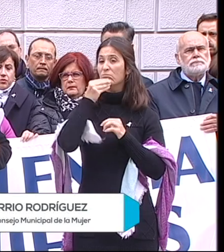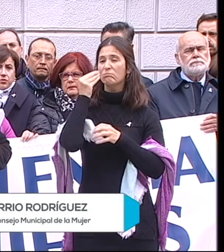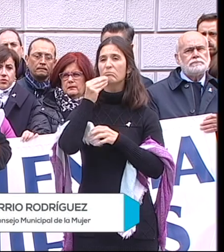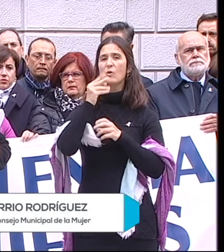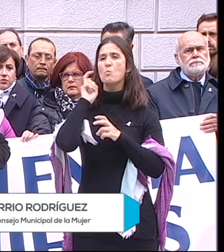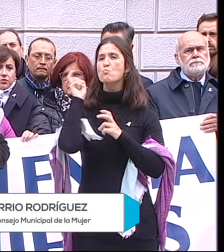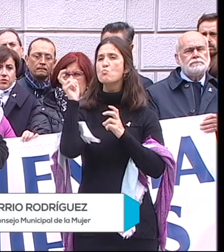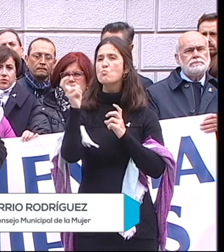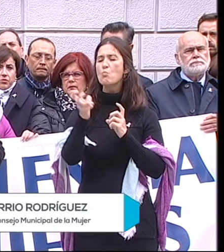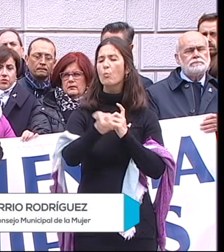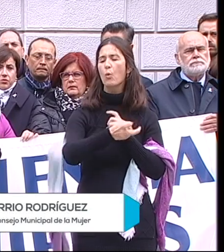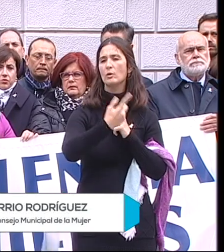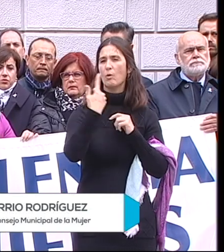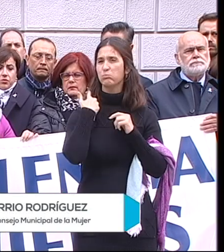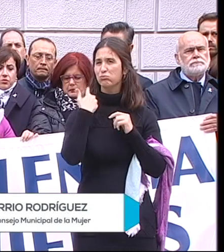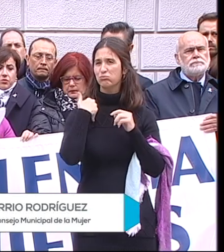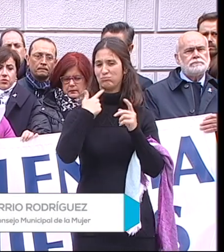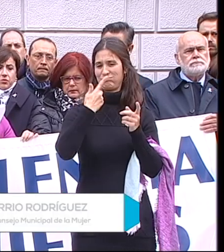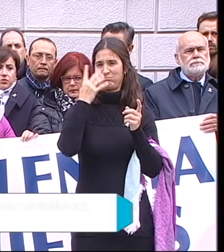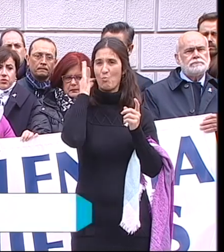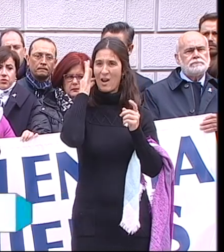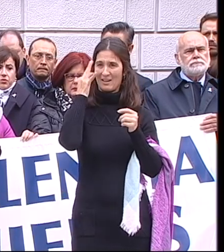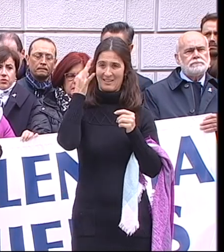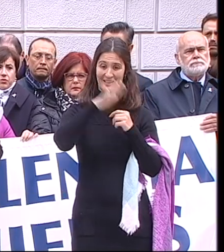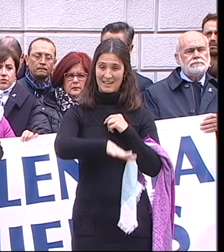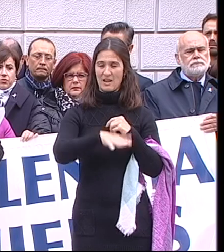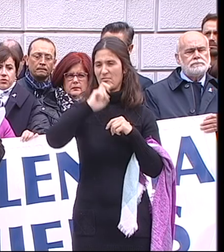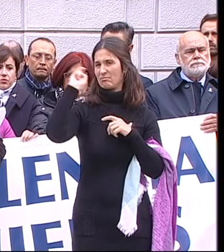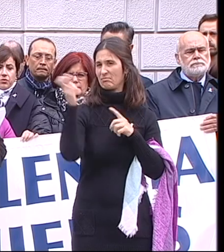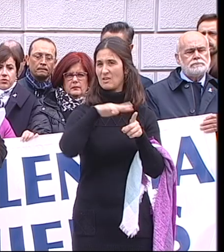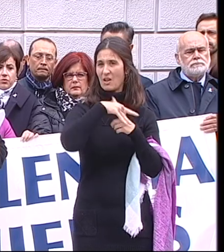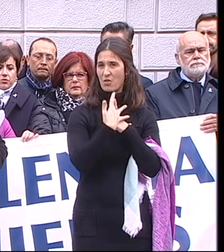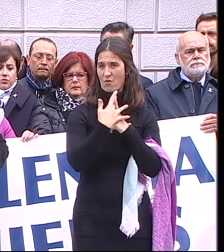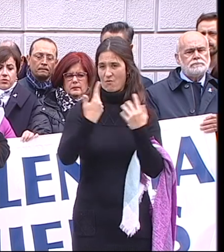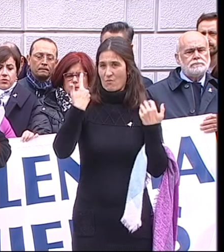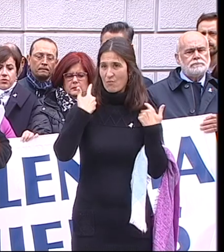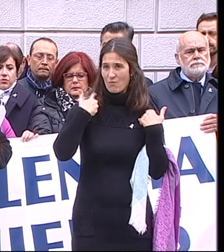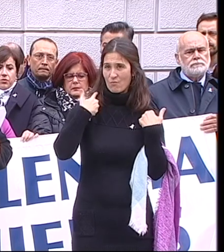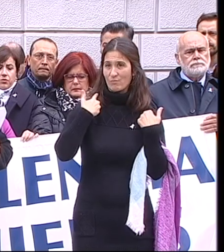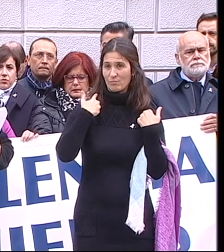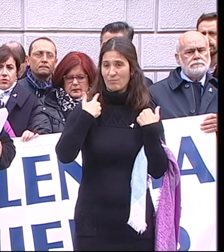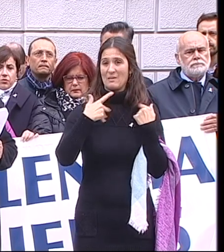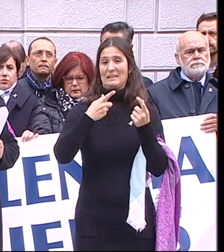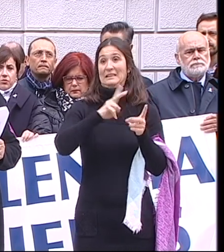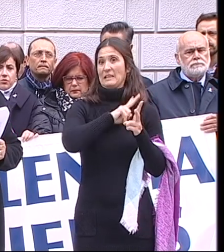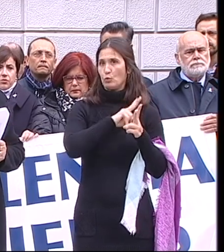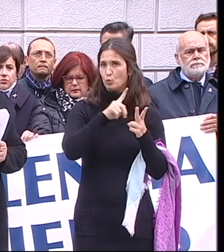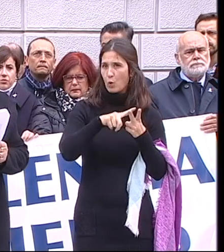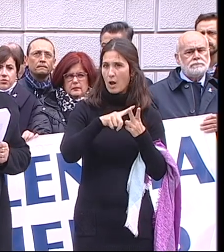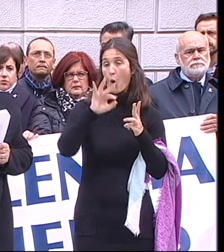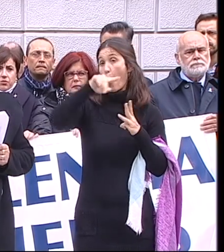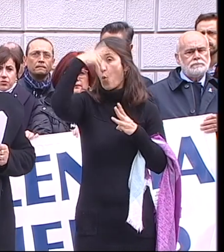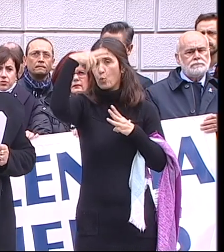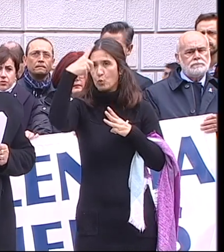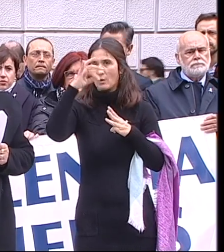múltiple vulnerabilidad de mujeres y niñas en situaciones de diversidad funcional, sexual o